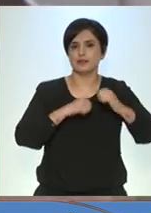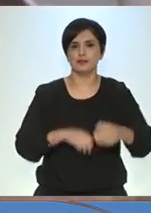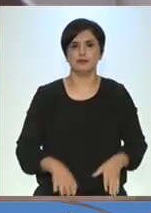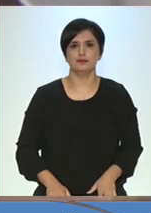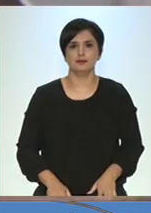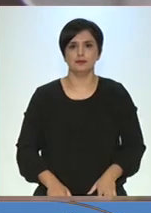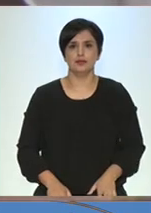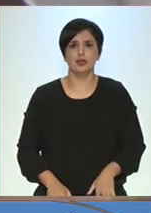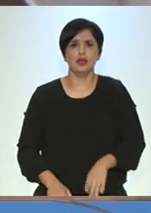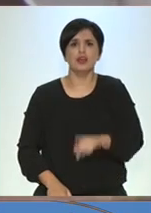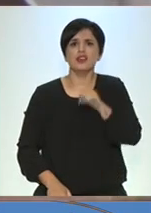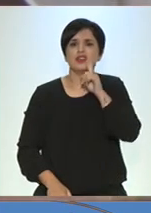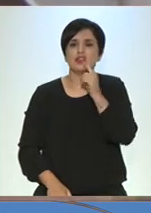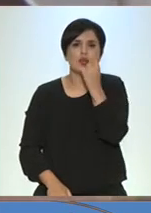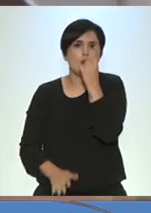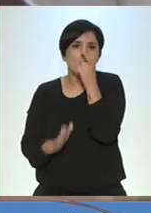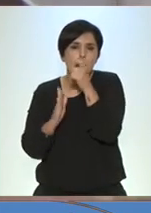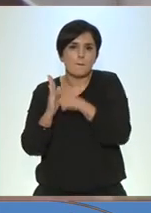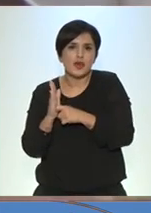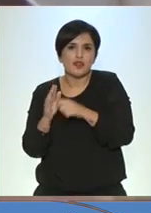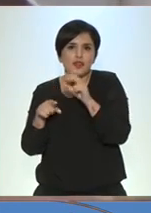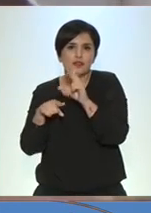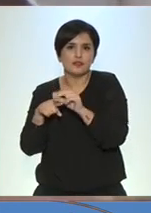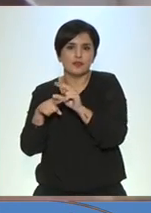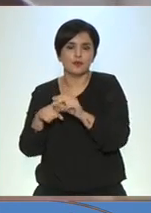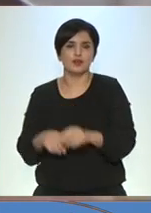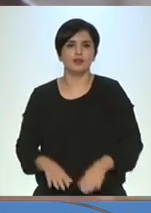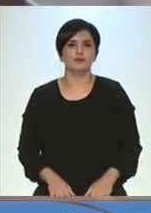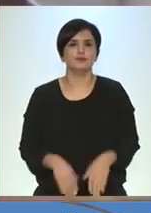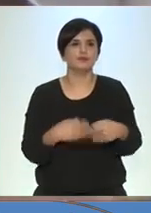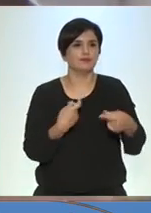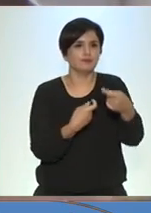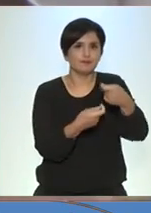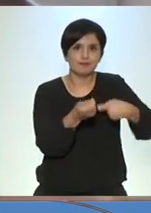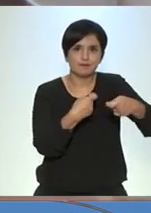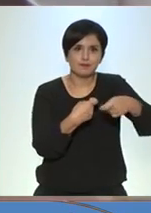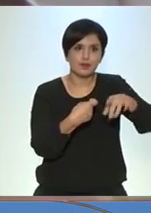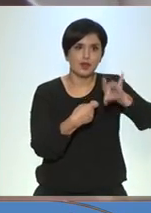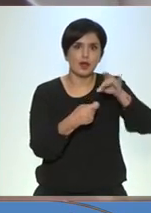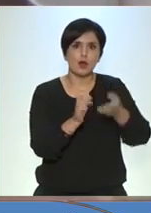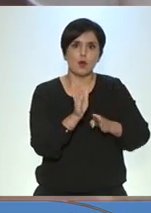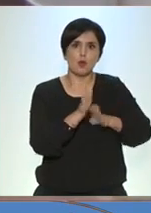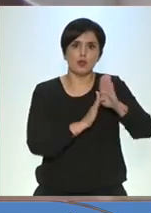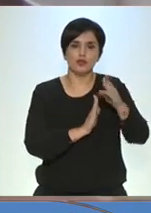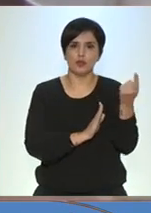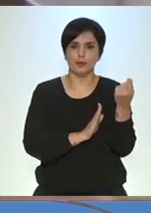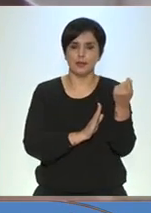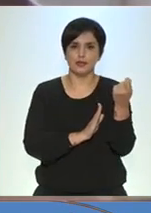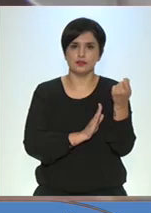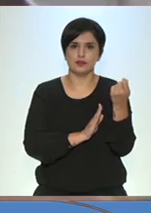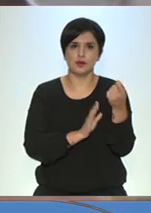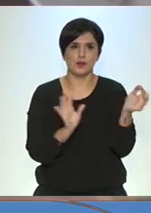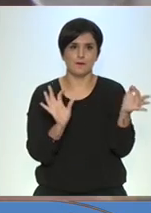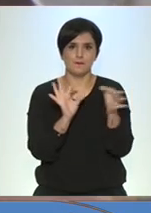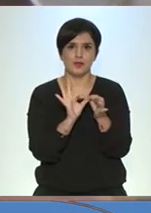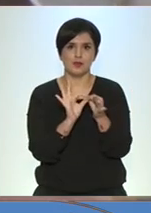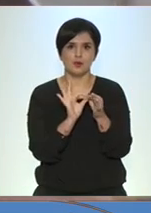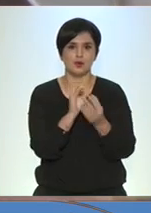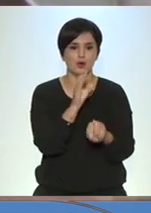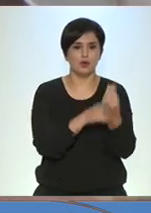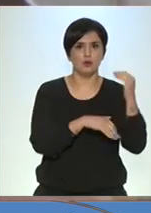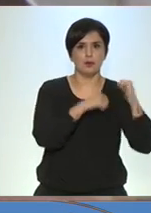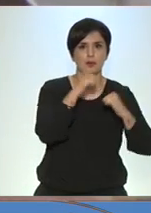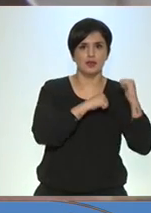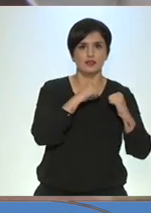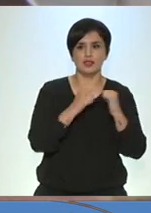compra. En estas transacciones se identificaron sobreprecios y vínculos entre los nuevos empresarios y